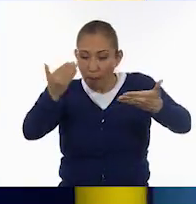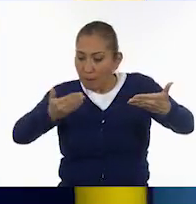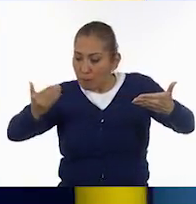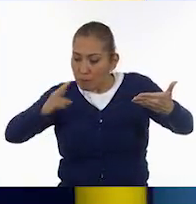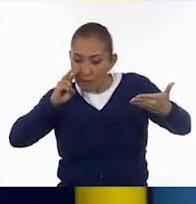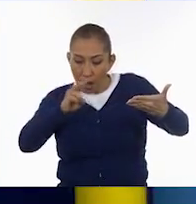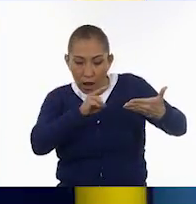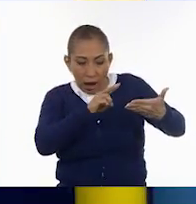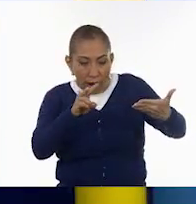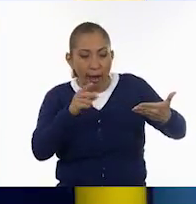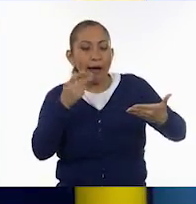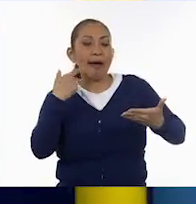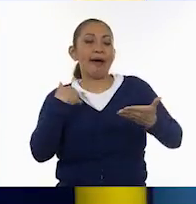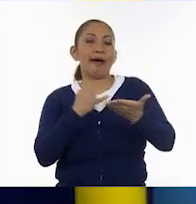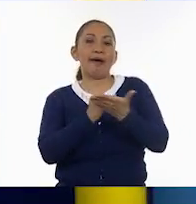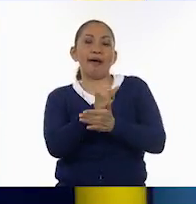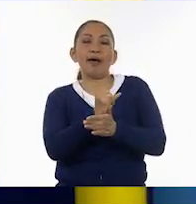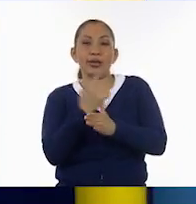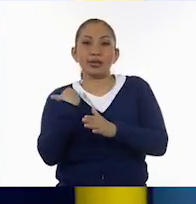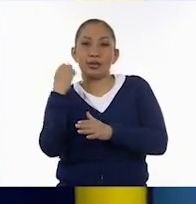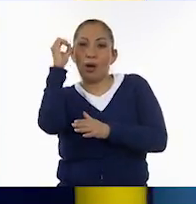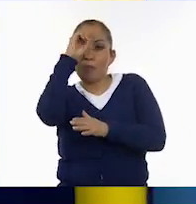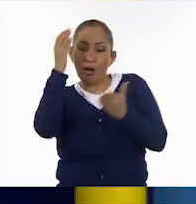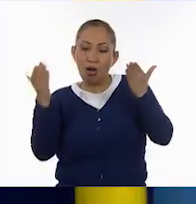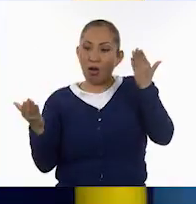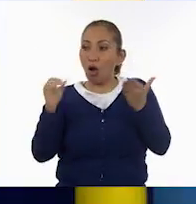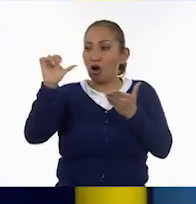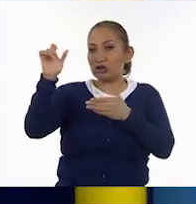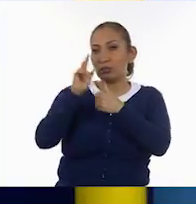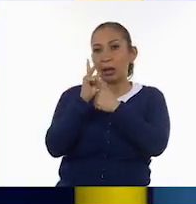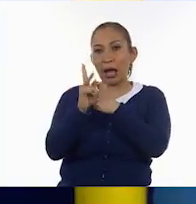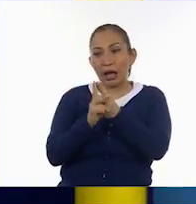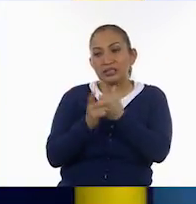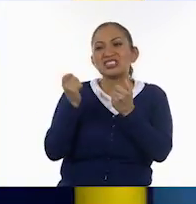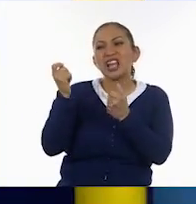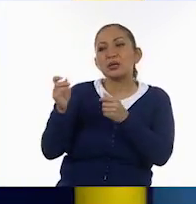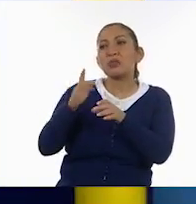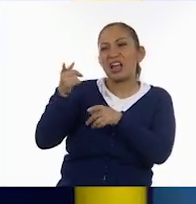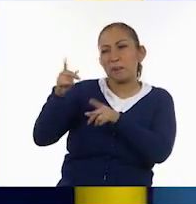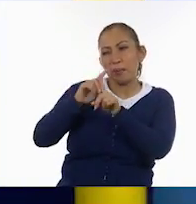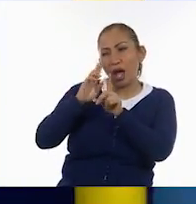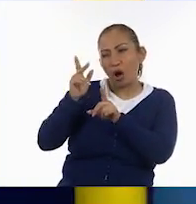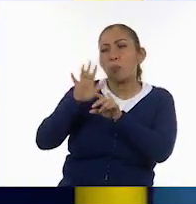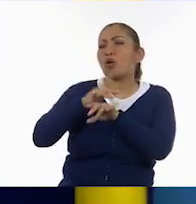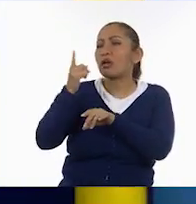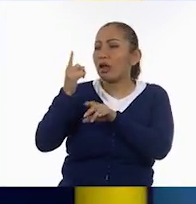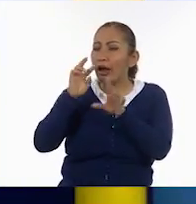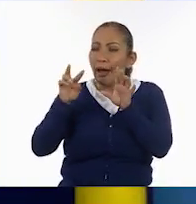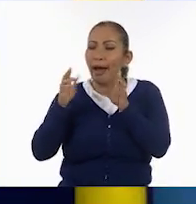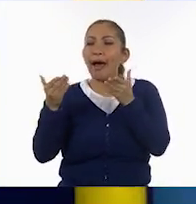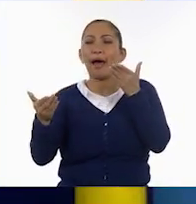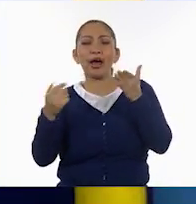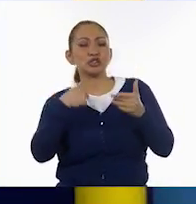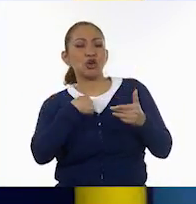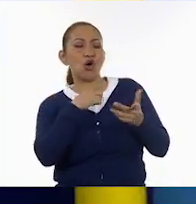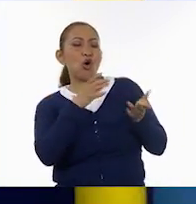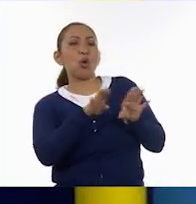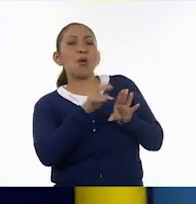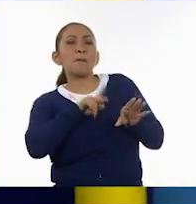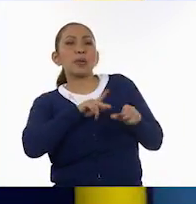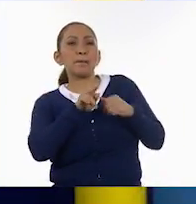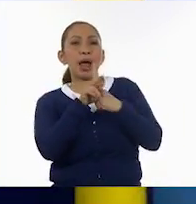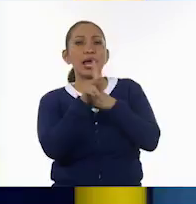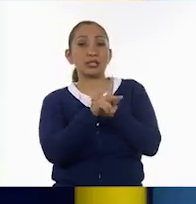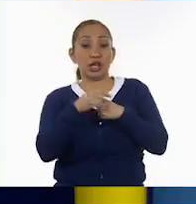también pues, nos permite tener un punto de comparación con otros países, saber en dónde estamos en relación a ellos y cuáles